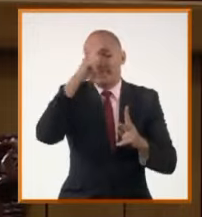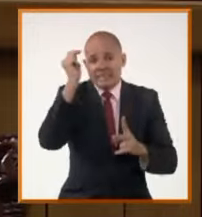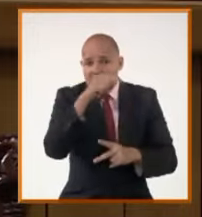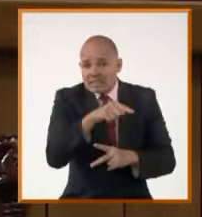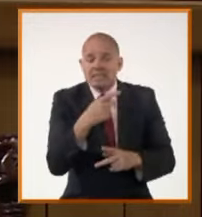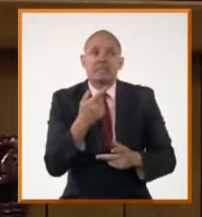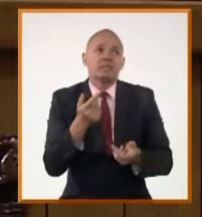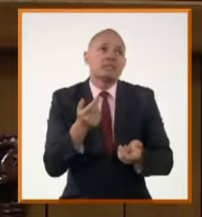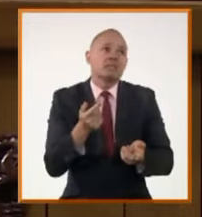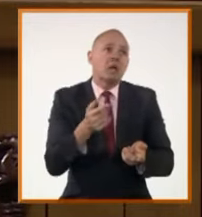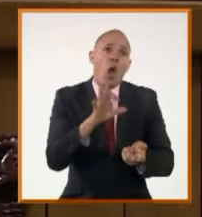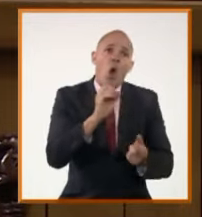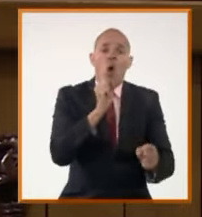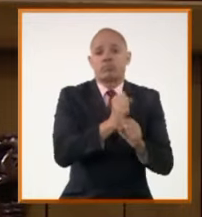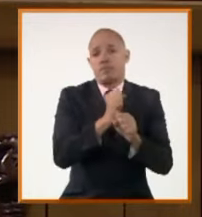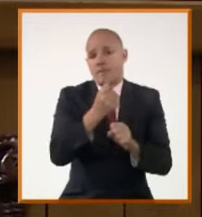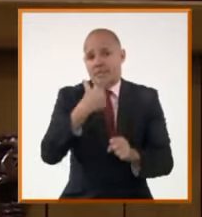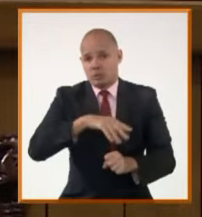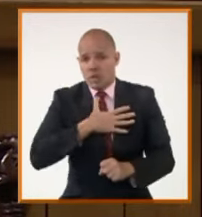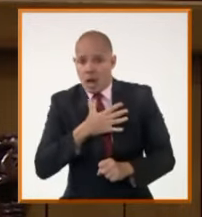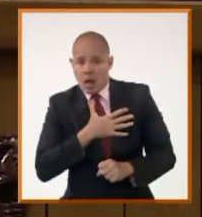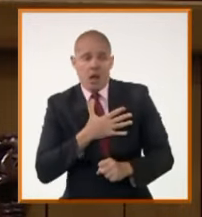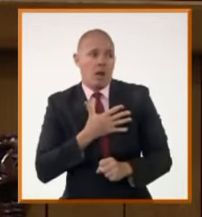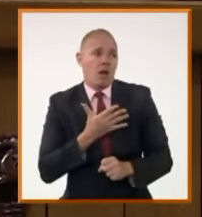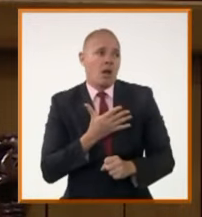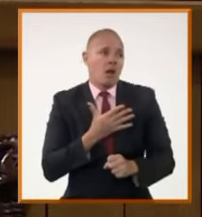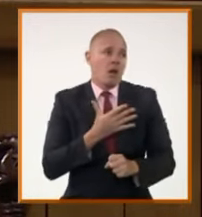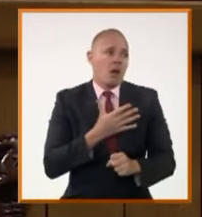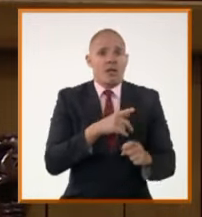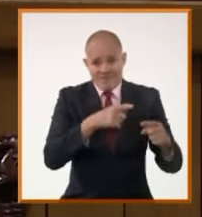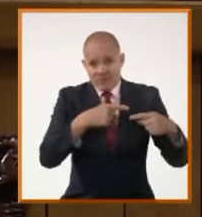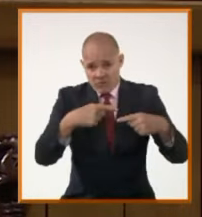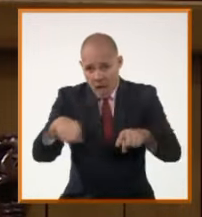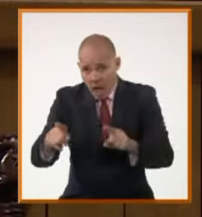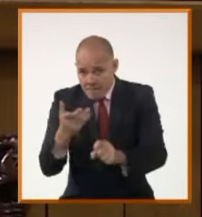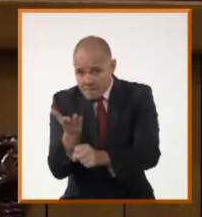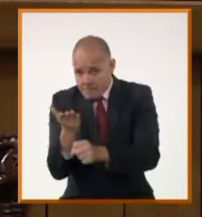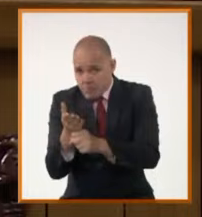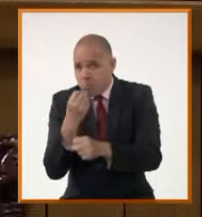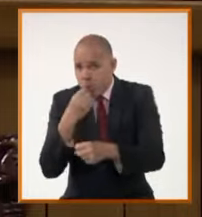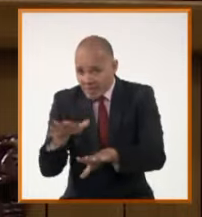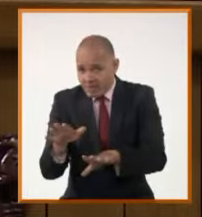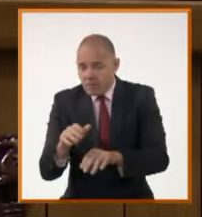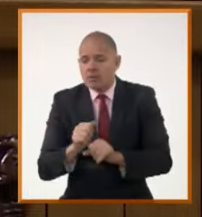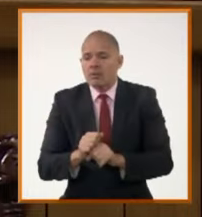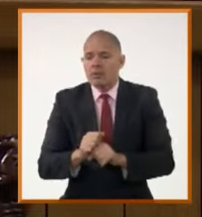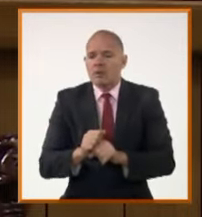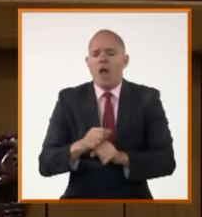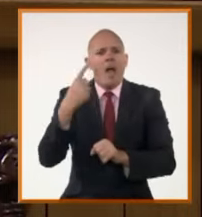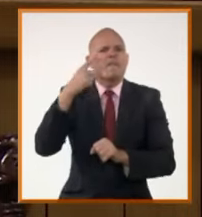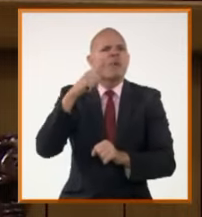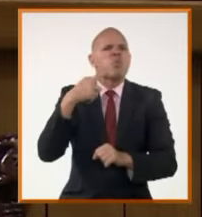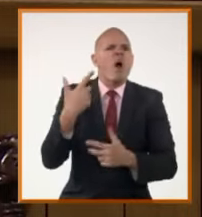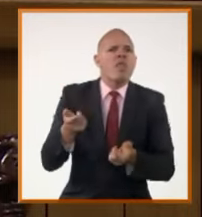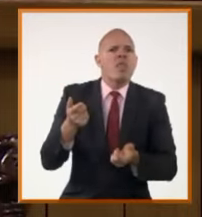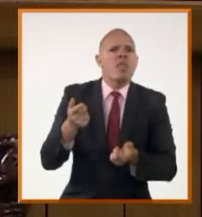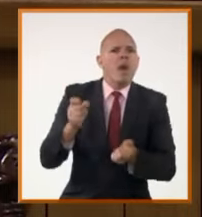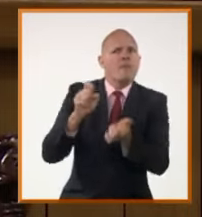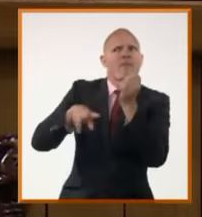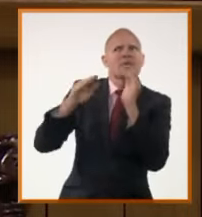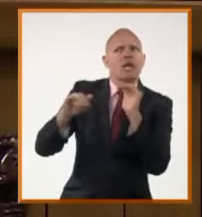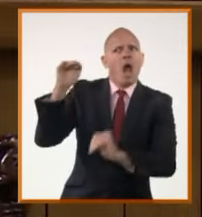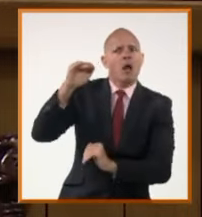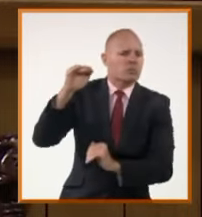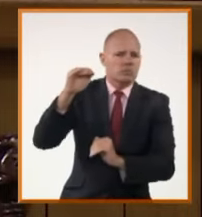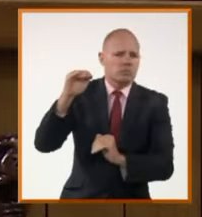van a recepcionar, son los que van a evaluar y presentar la propuesta, porque esta propuesta que se haga, en primer lugar, tiene que